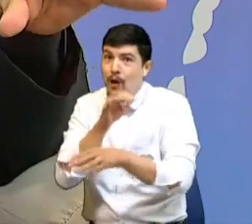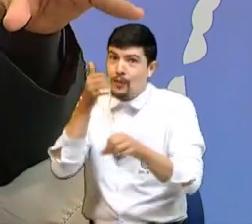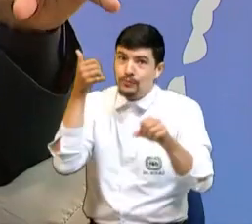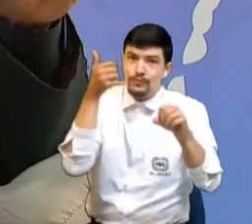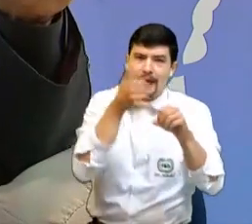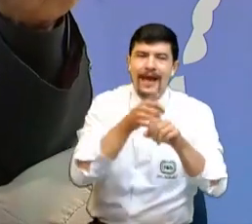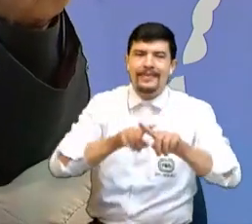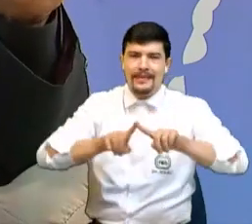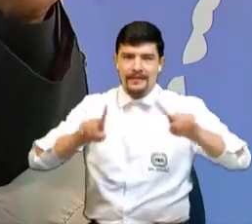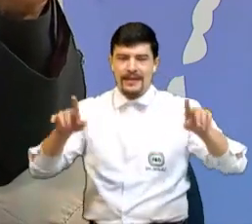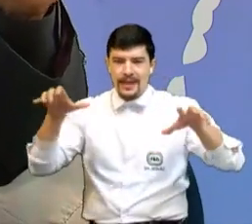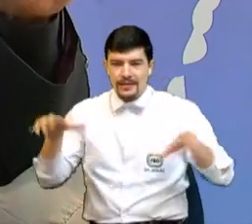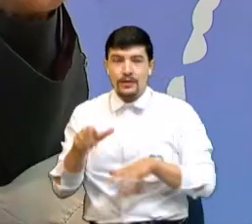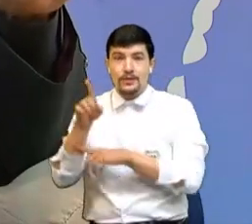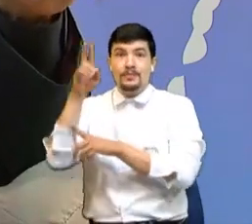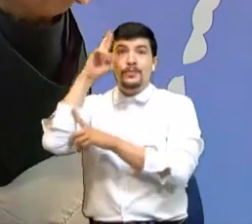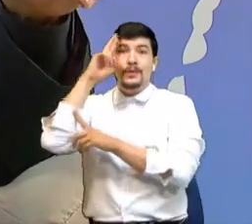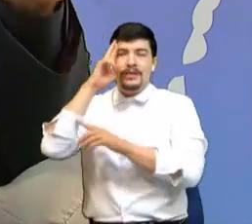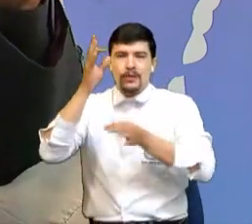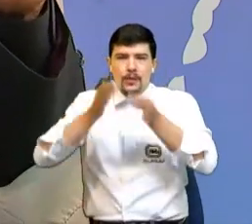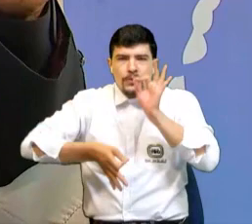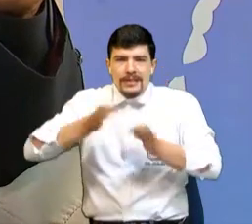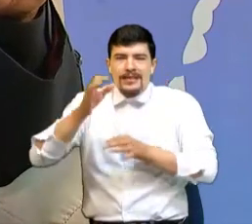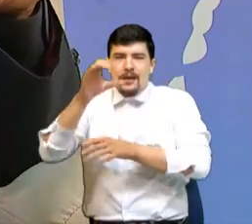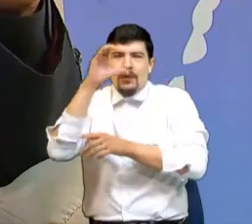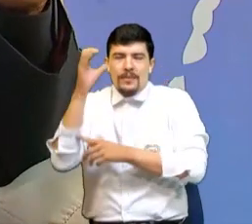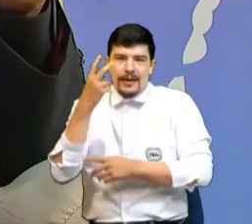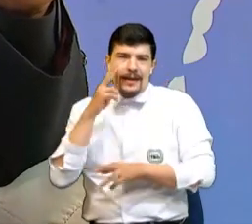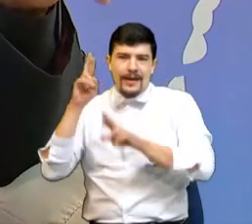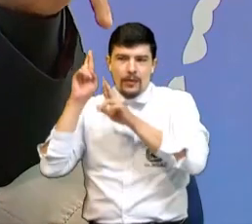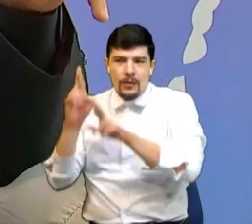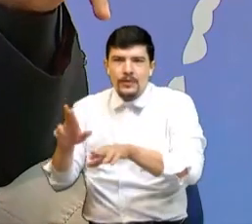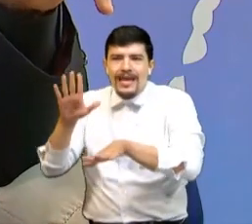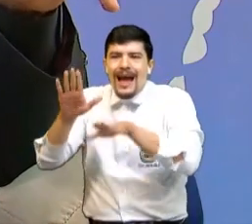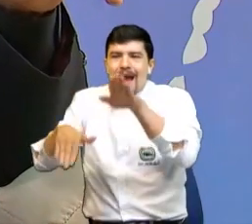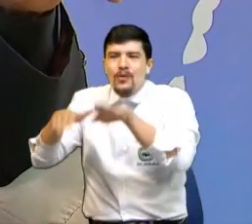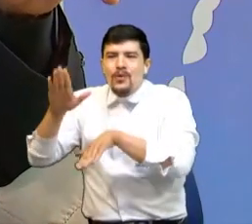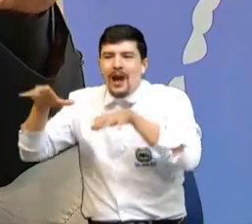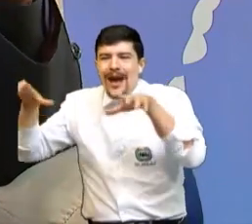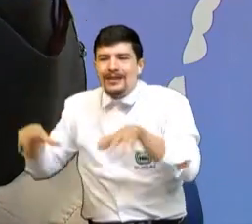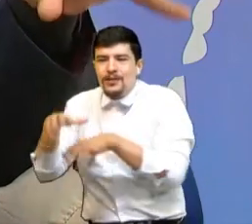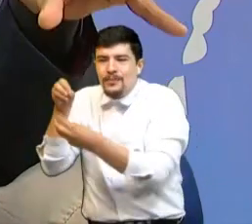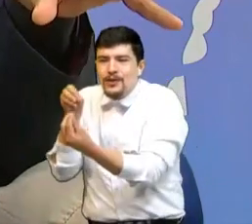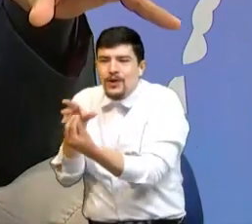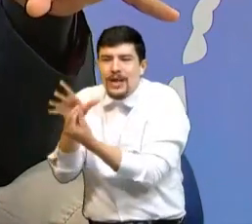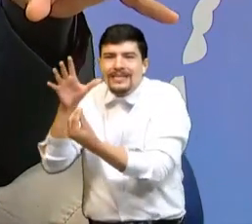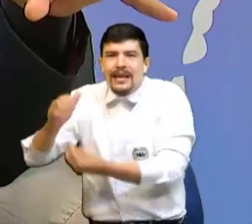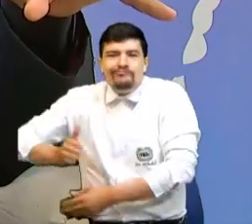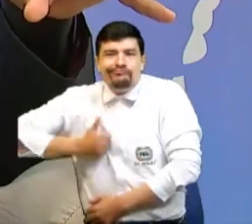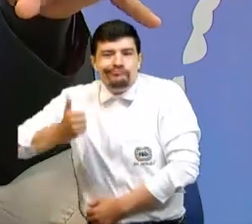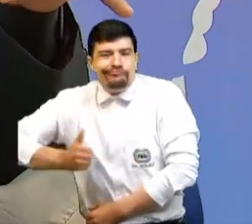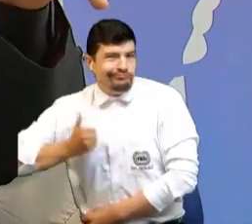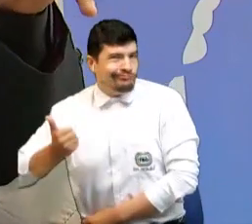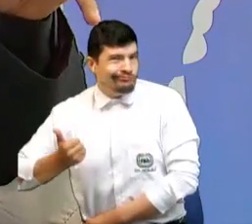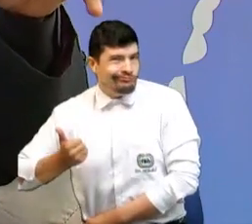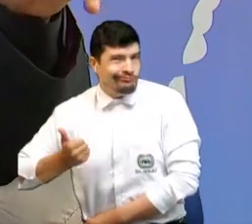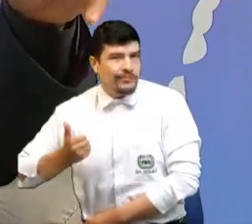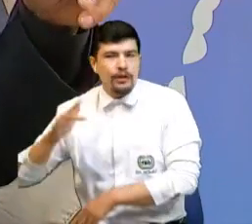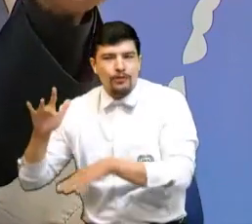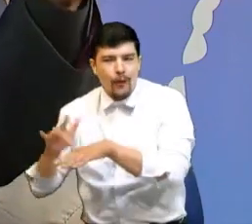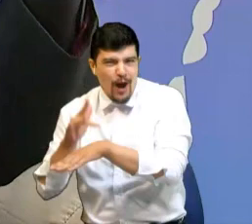esa diferencia y lo ha denominado algunos actos sexuales abusivos, ¿sí?